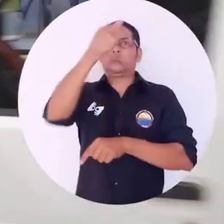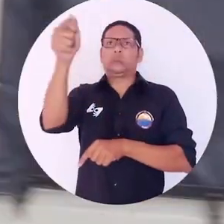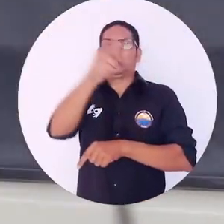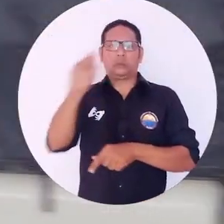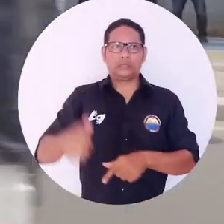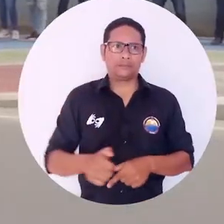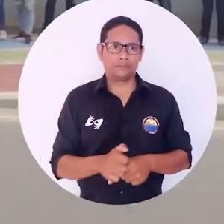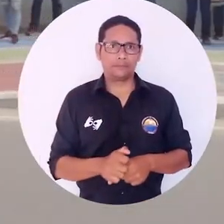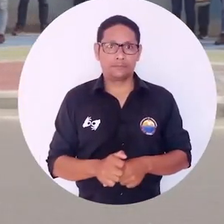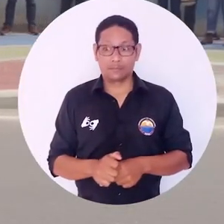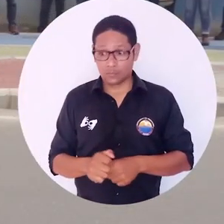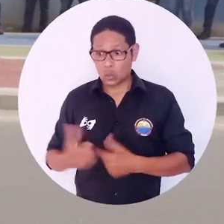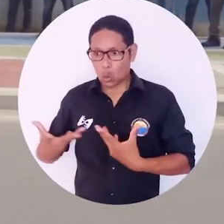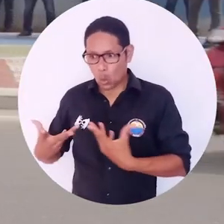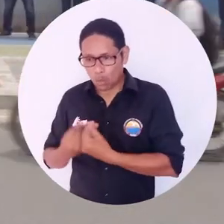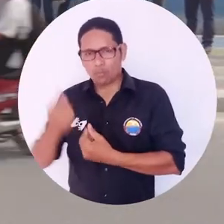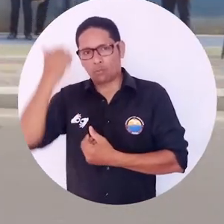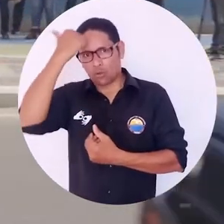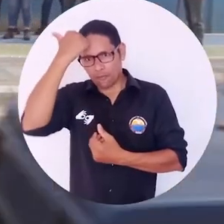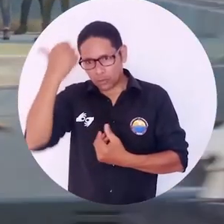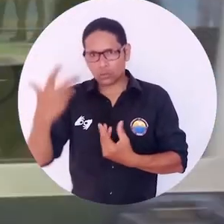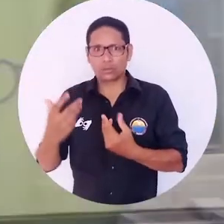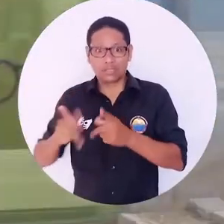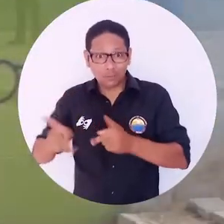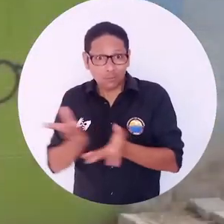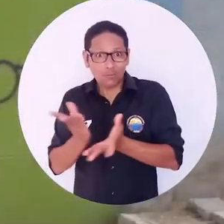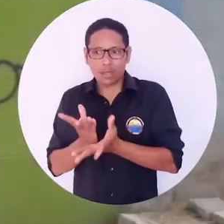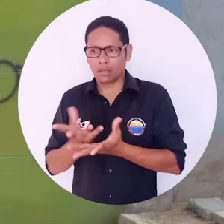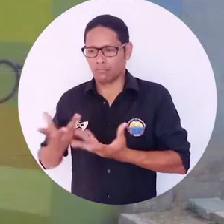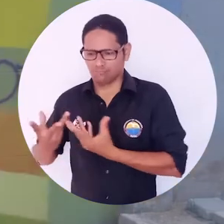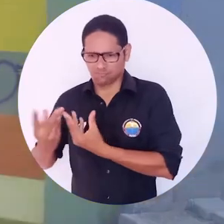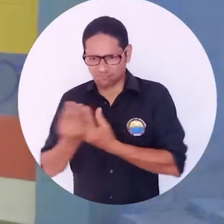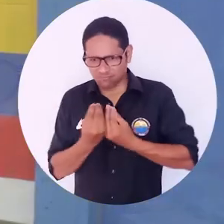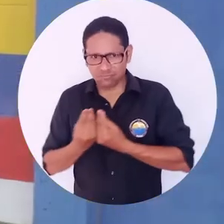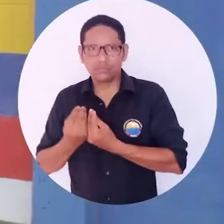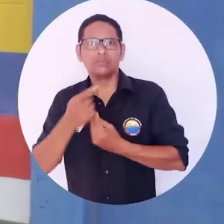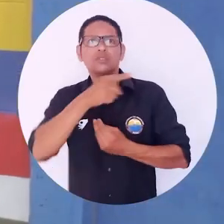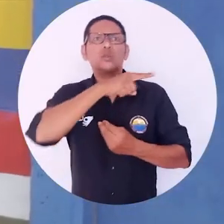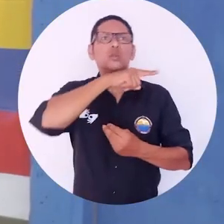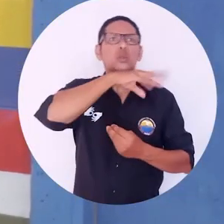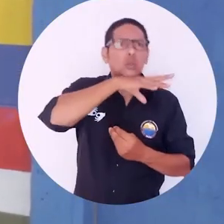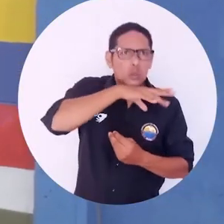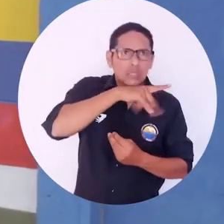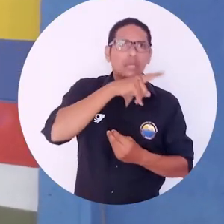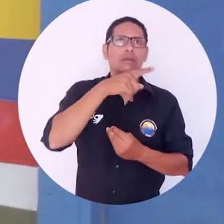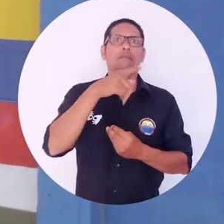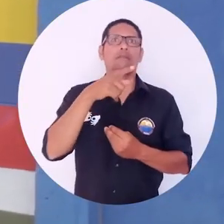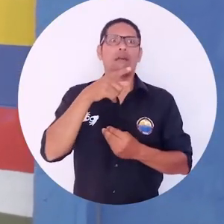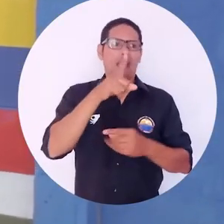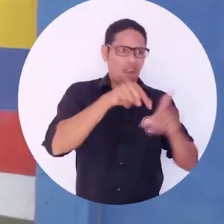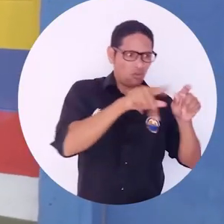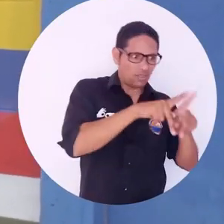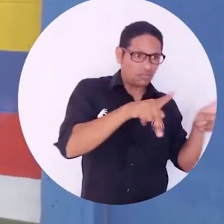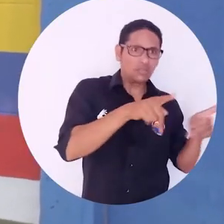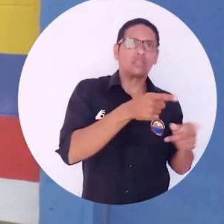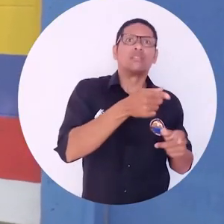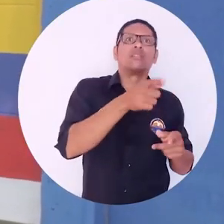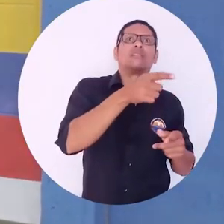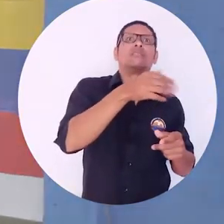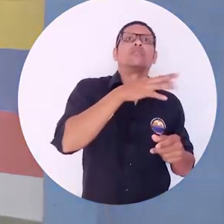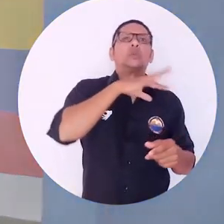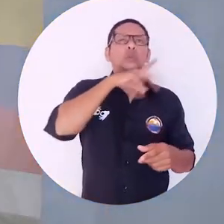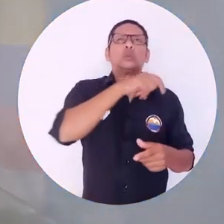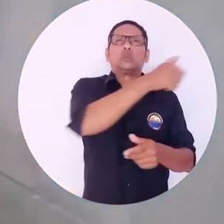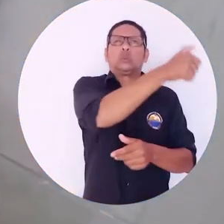Un grupo de estudiantes, docentes y directivos universitarios convirtieron los grafitis ofensivos escritos por personas inescrupulosas durante